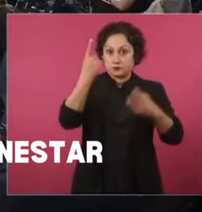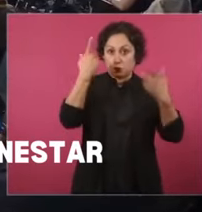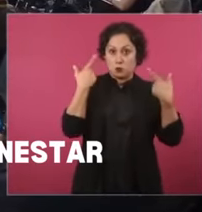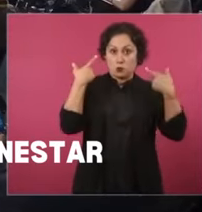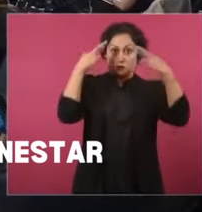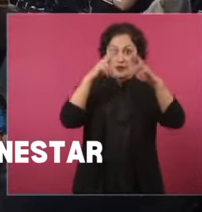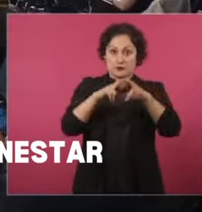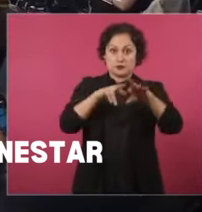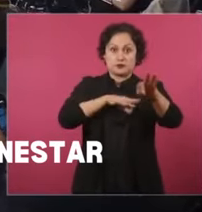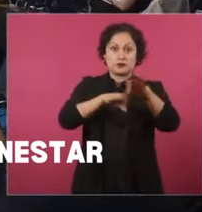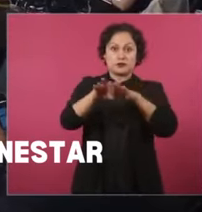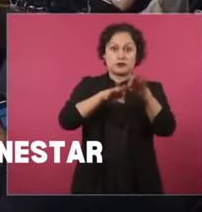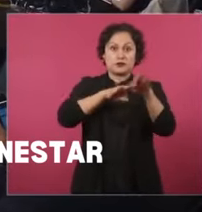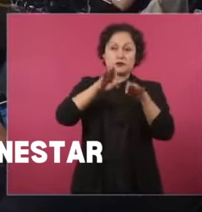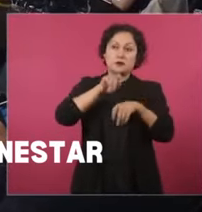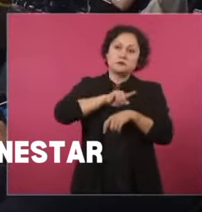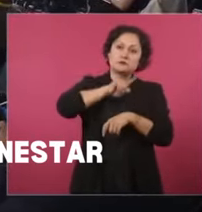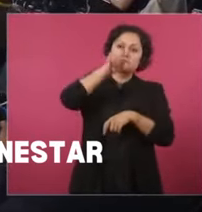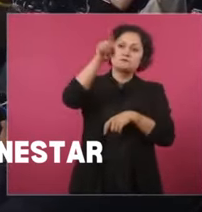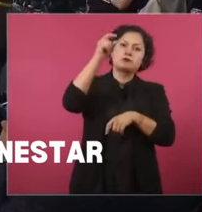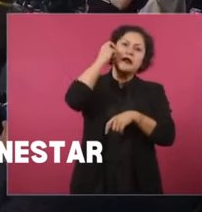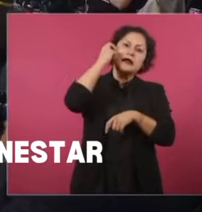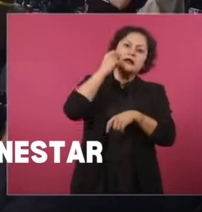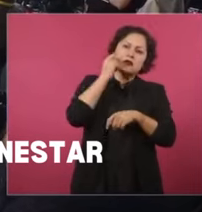Guerrero o en la